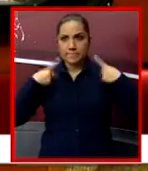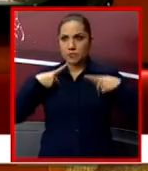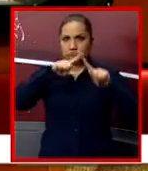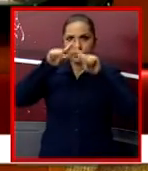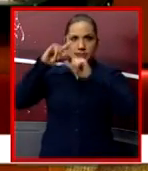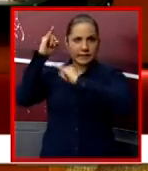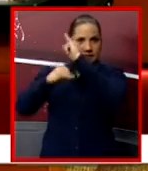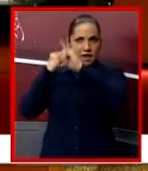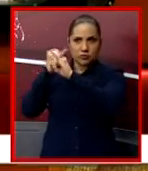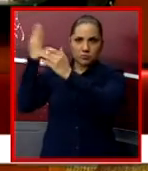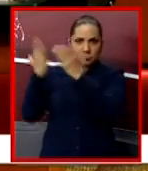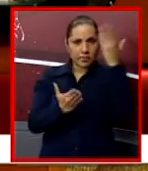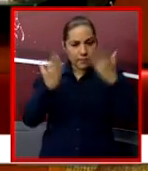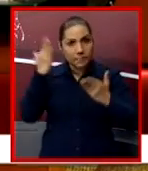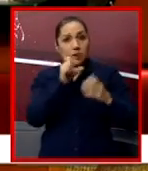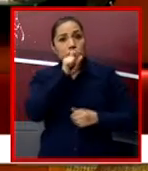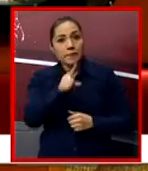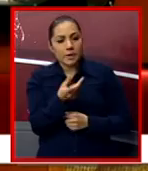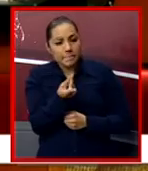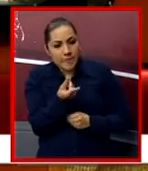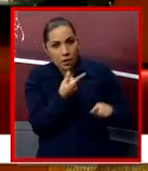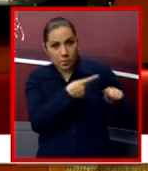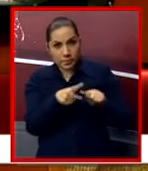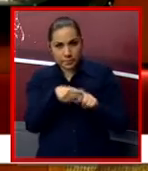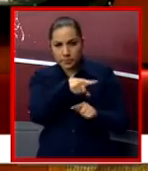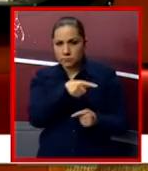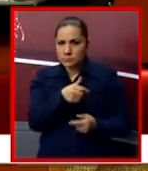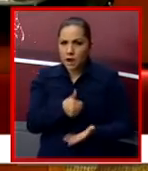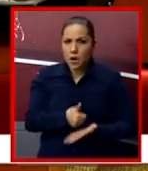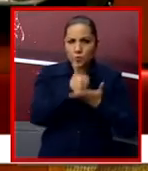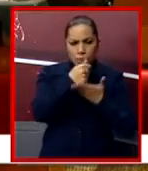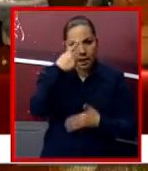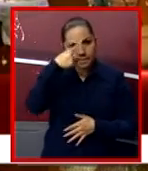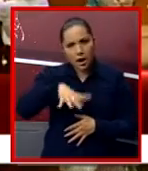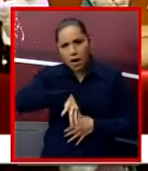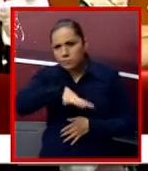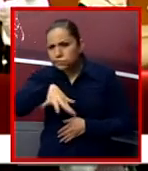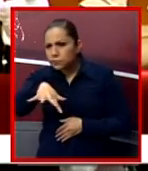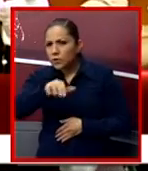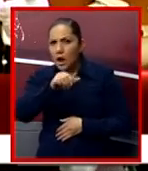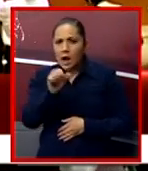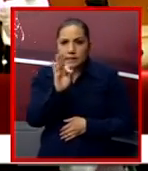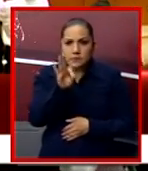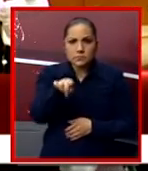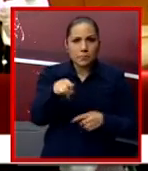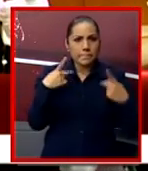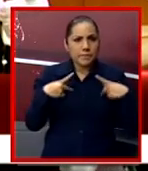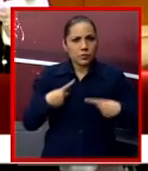internacionales y binomios caninos que participaron en el rescate de personas.